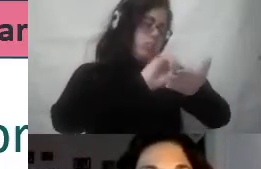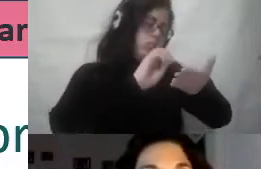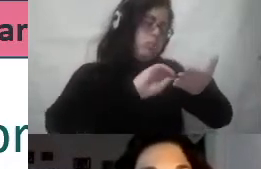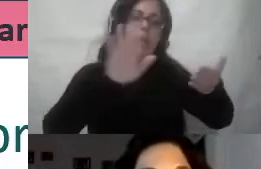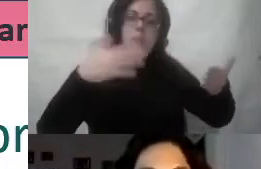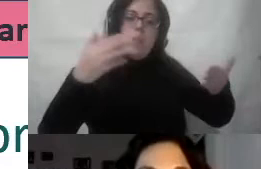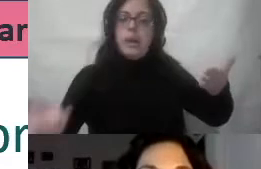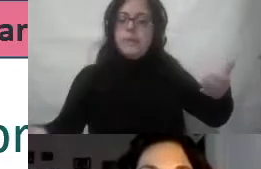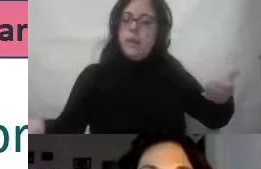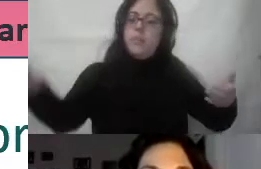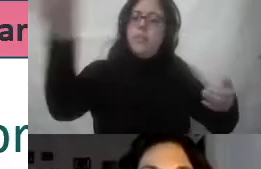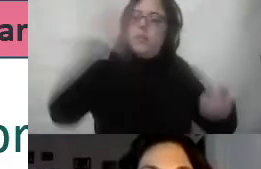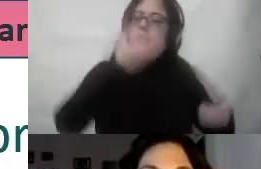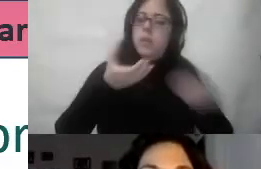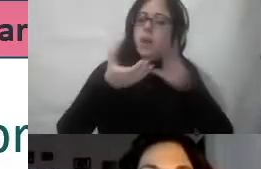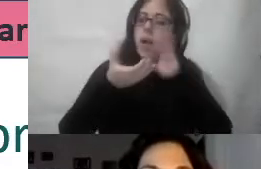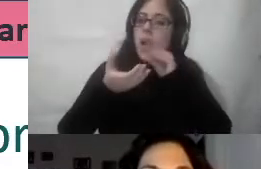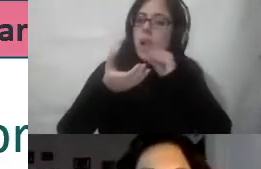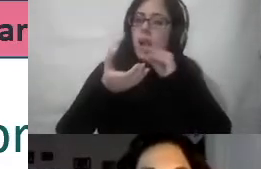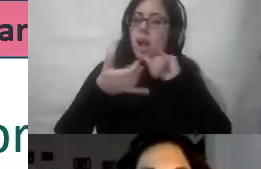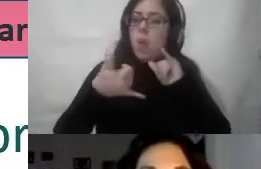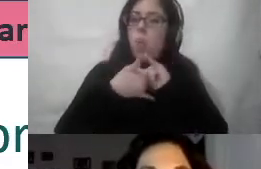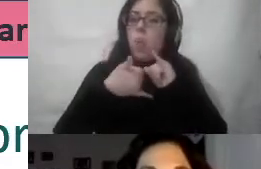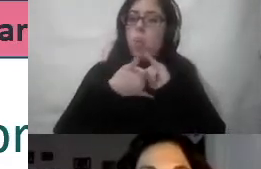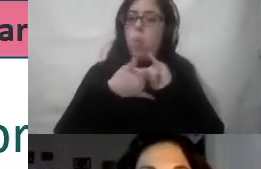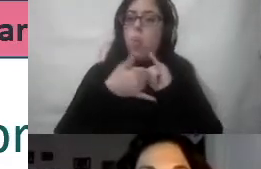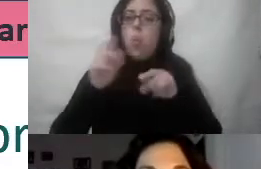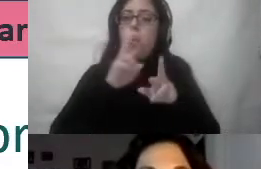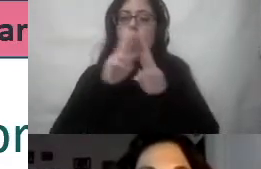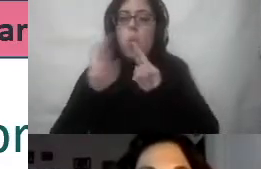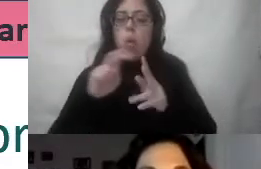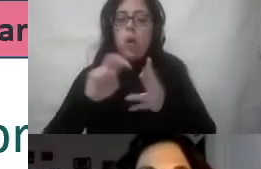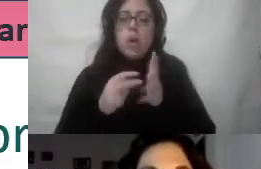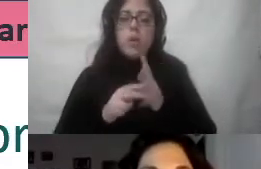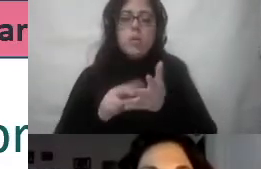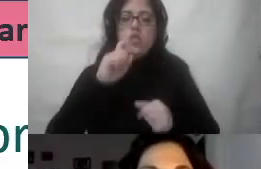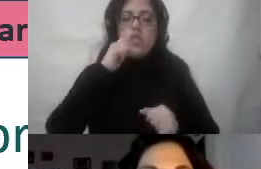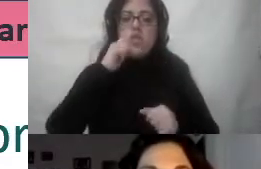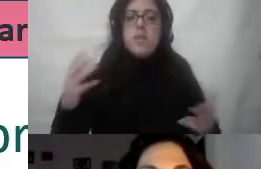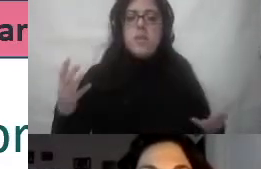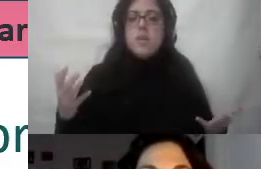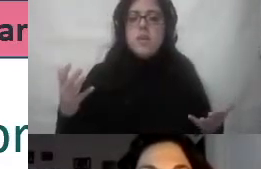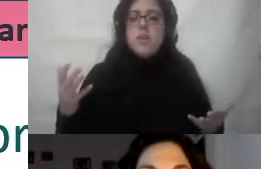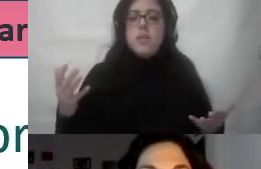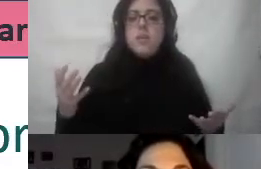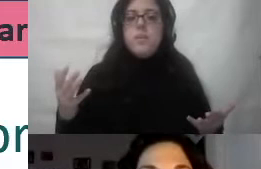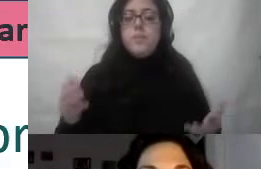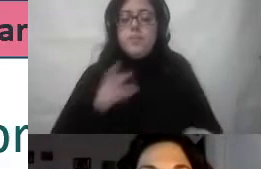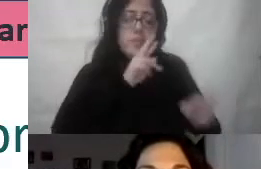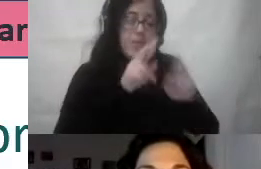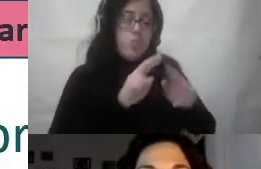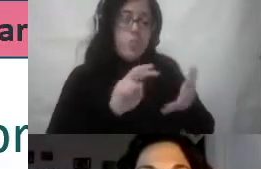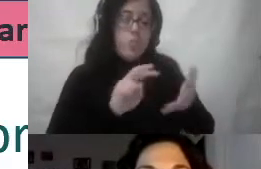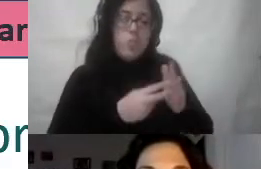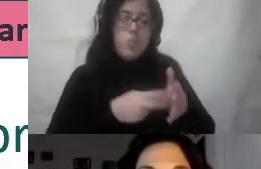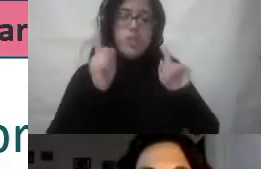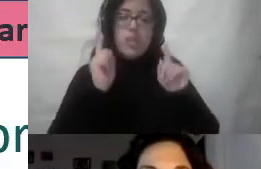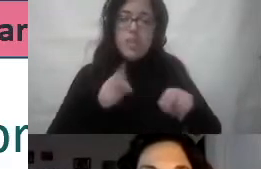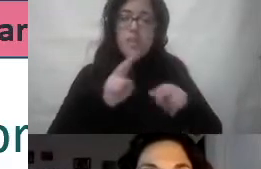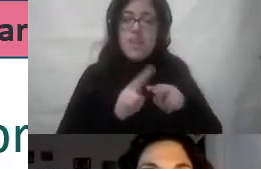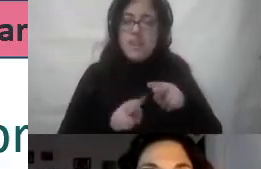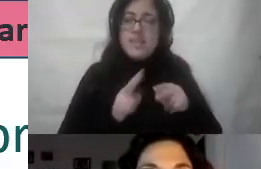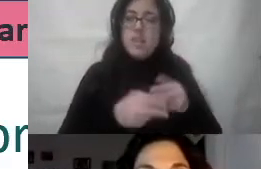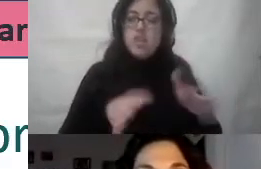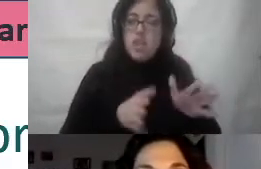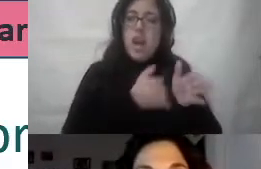audio de WhatsApp. Que respondan al problema implica que respondan al problema que deberían desarrollar a lo largo del proceso.